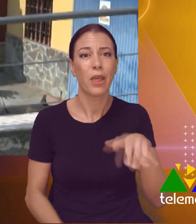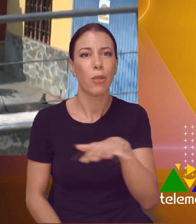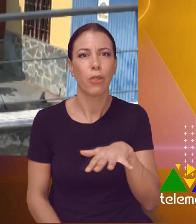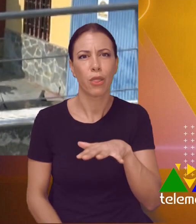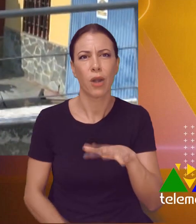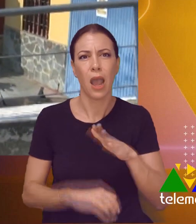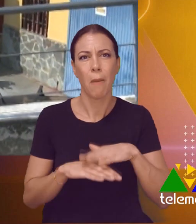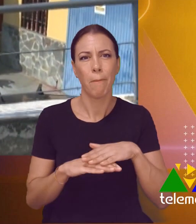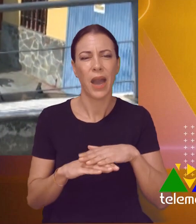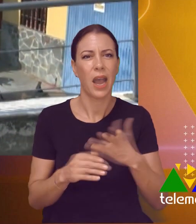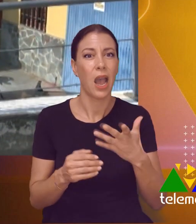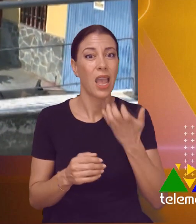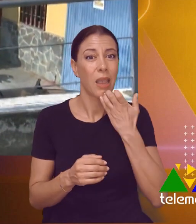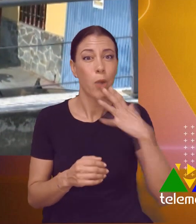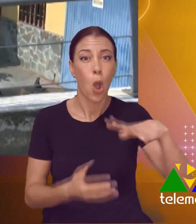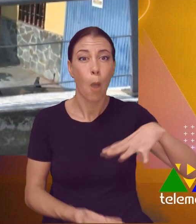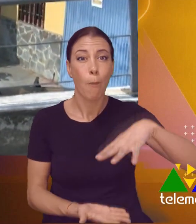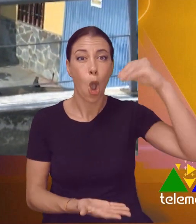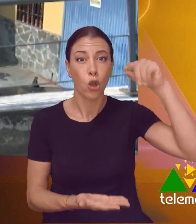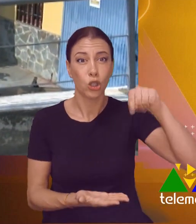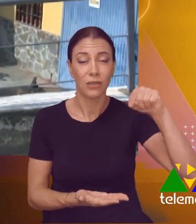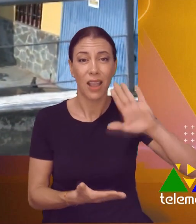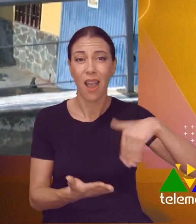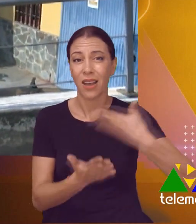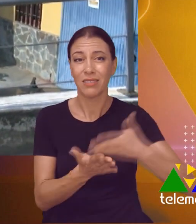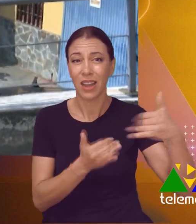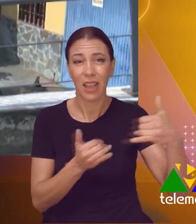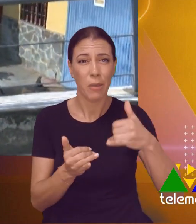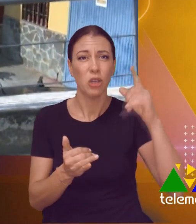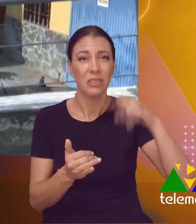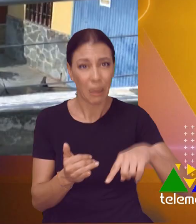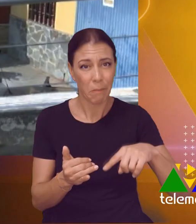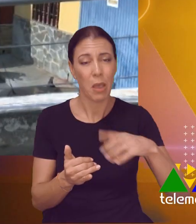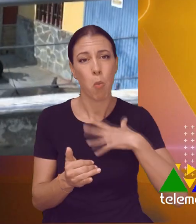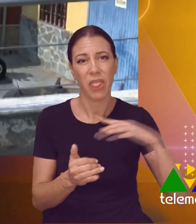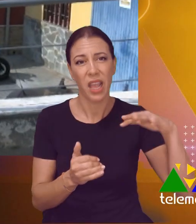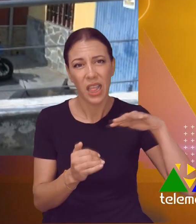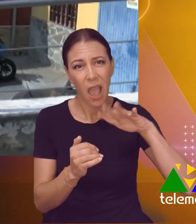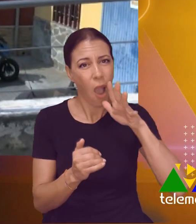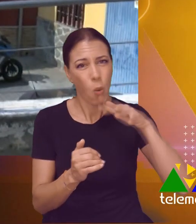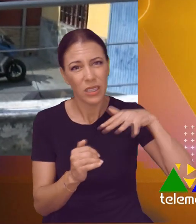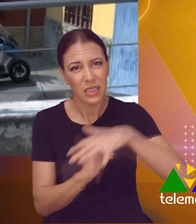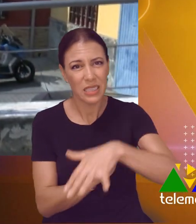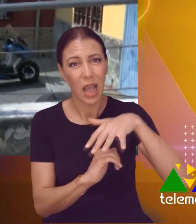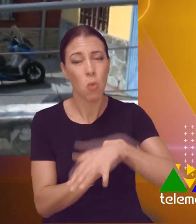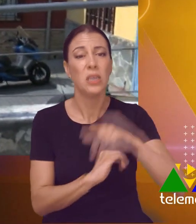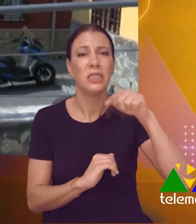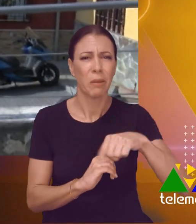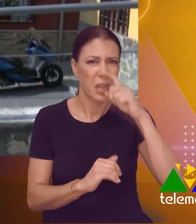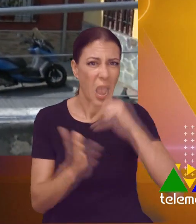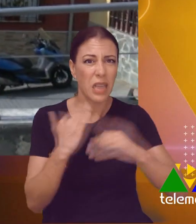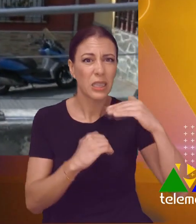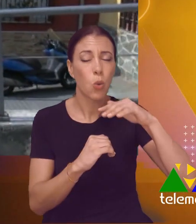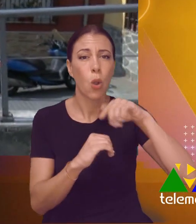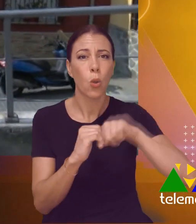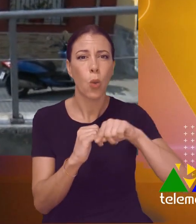de desagüe de un monte, del monte hacia el camino, y seguramente en este barranquillo, debió ser un